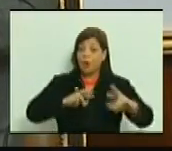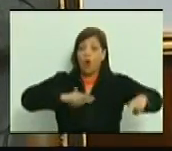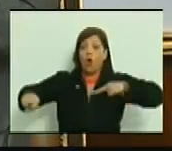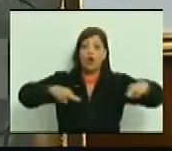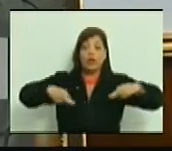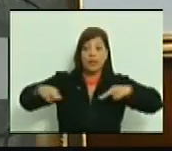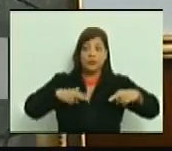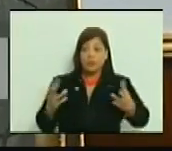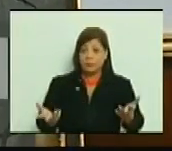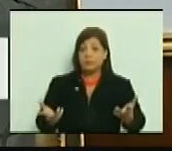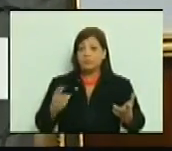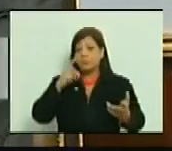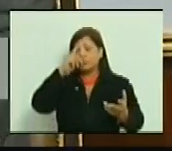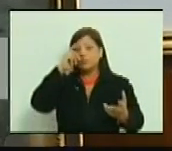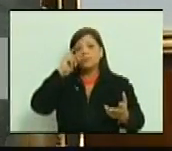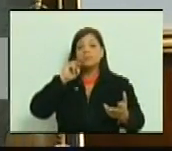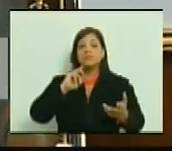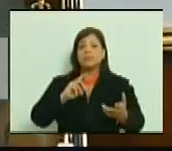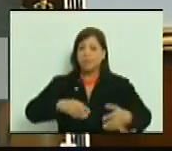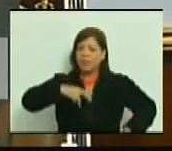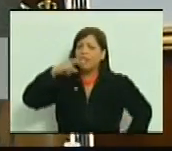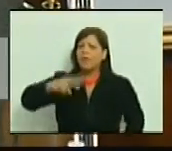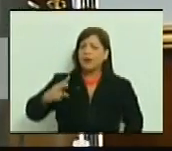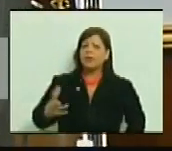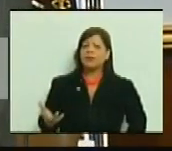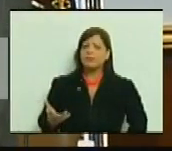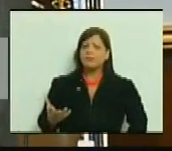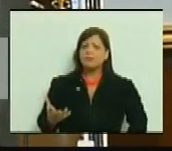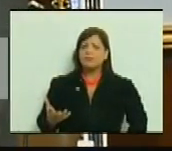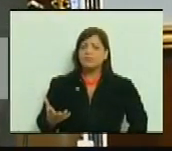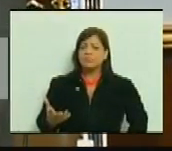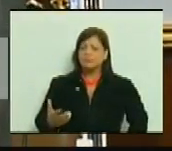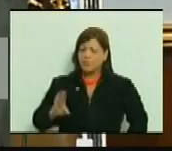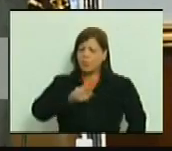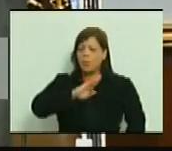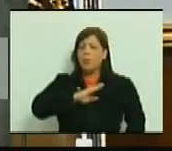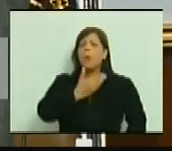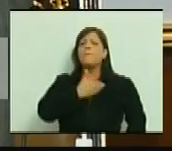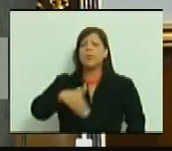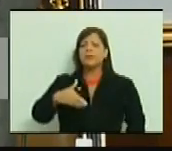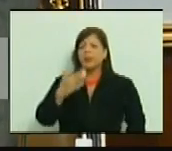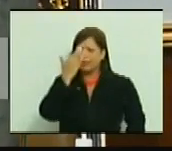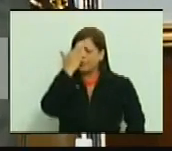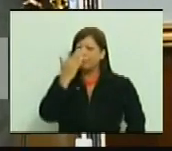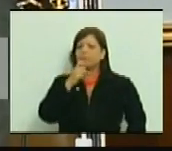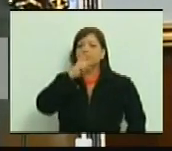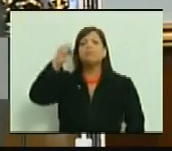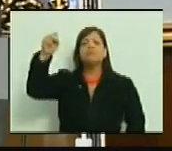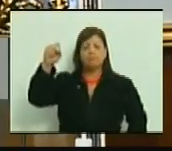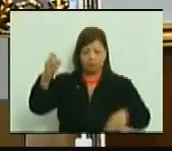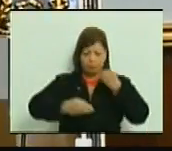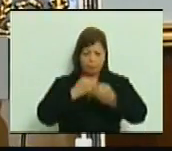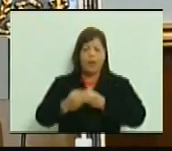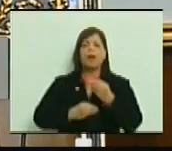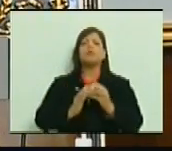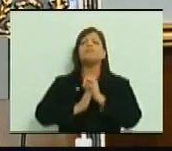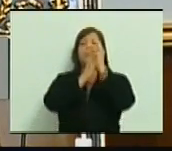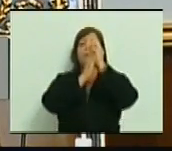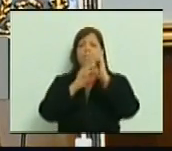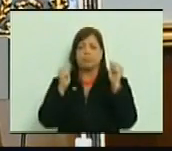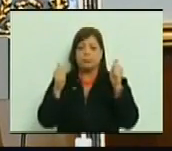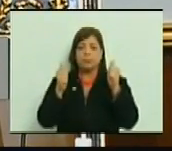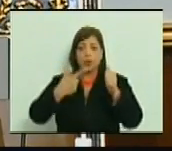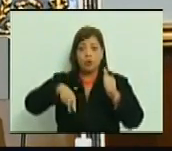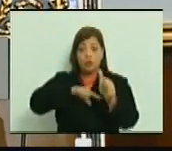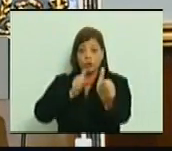coordinación, eso requiere de verdad que el propio presidente se ponga la cabeza como se ha puesto el presidente Nicolás Maduro, y